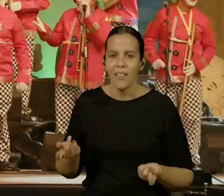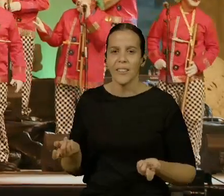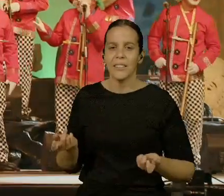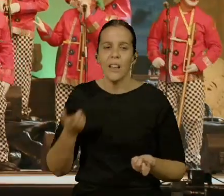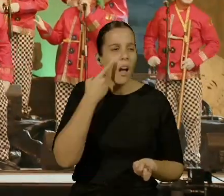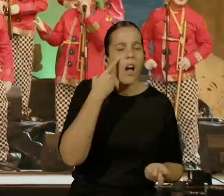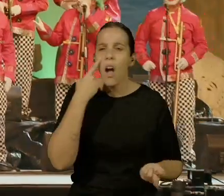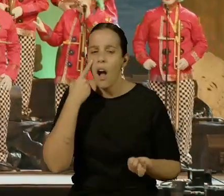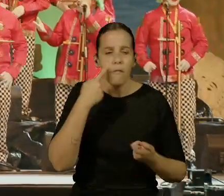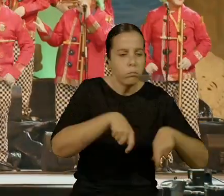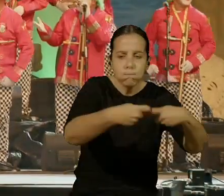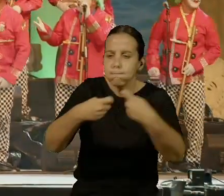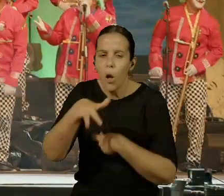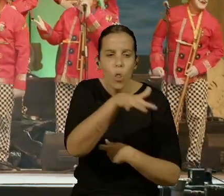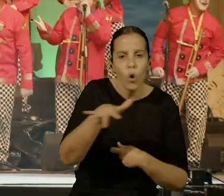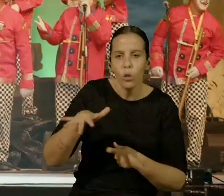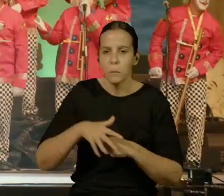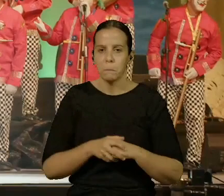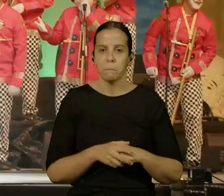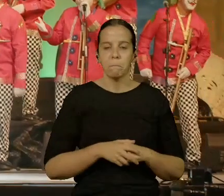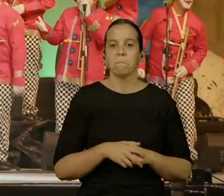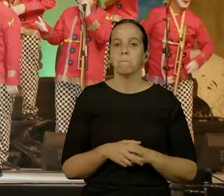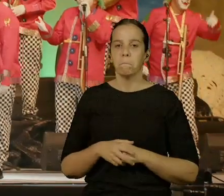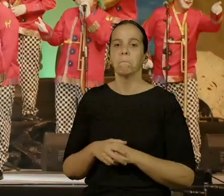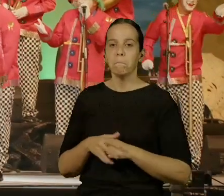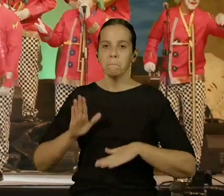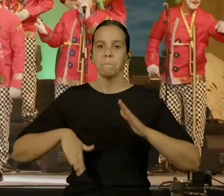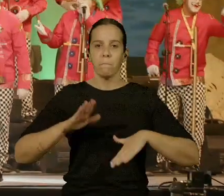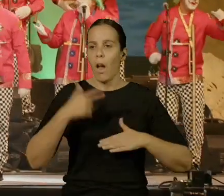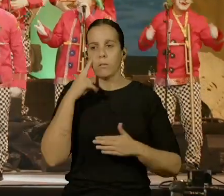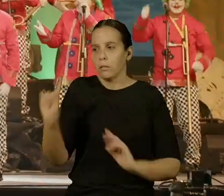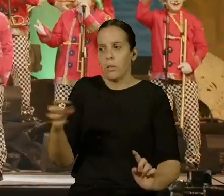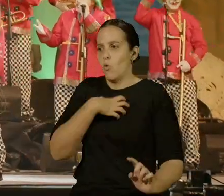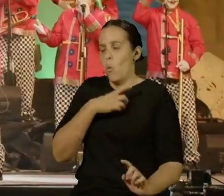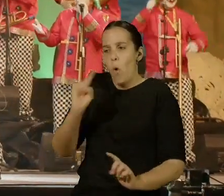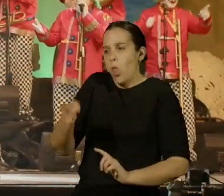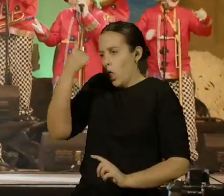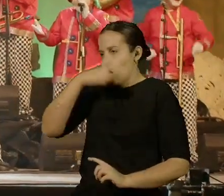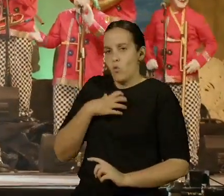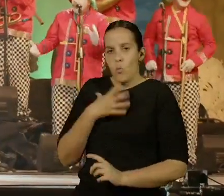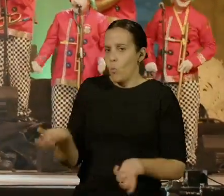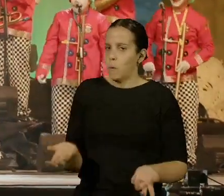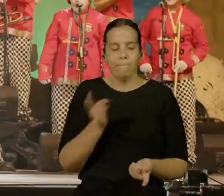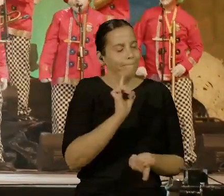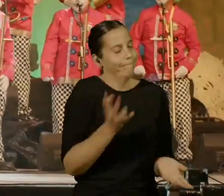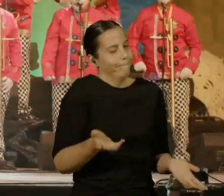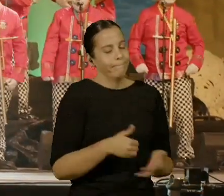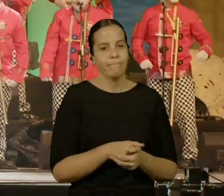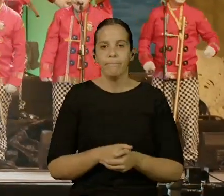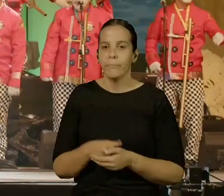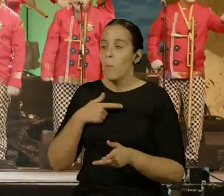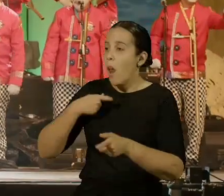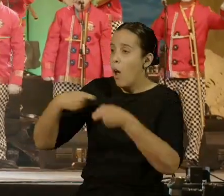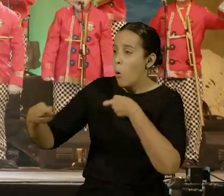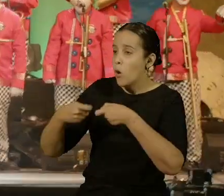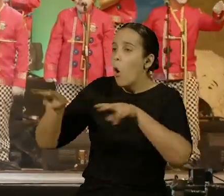A ver si dan con ella. Otro no. Ah, no, así no puede ser, director. Así no puede ser, no. Para un negocio como